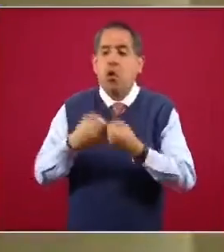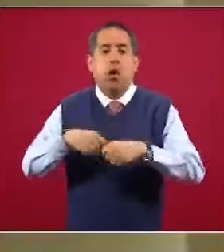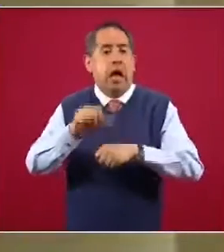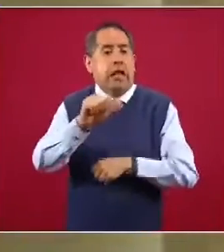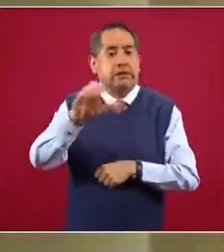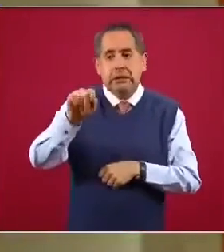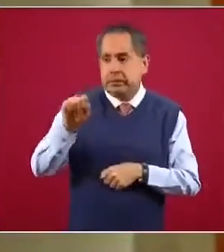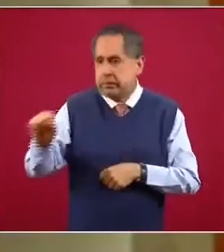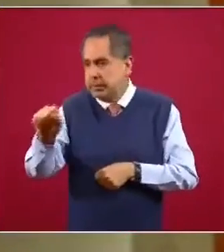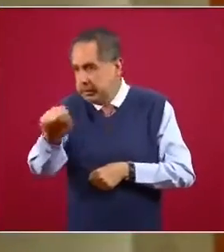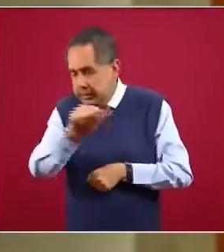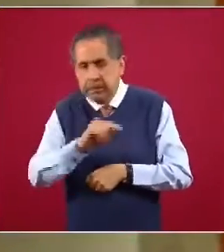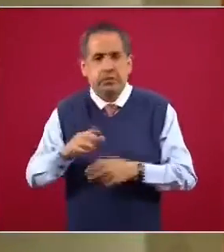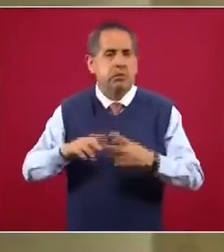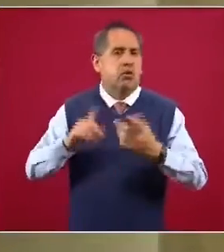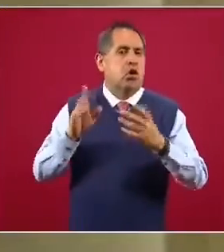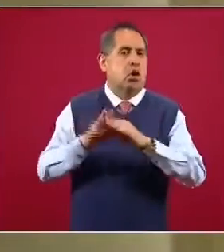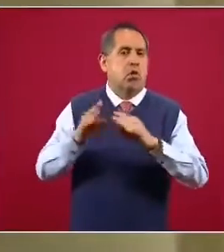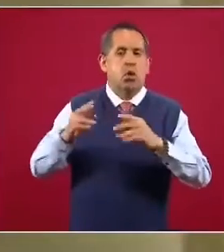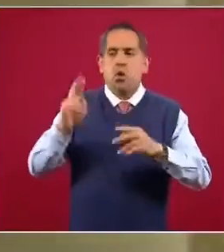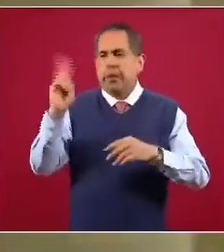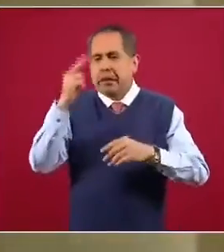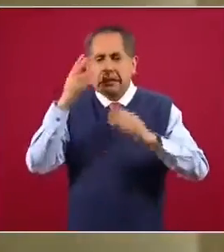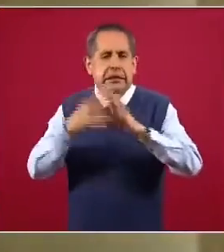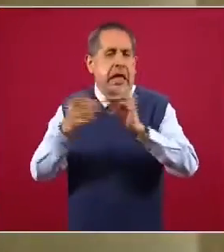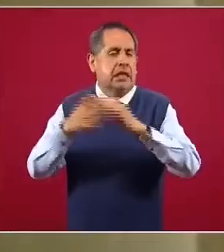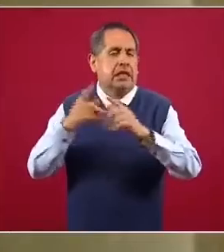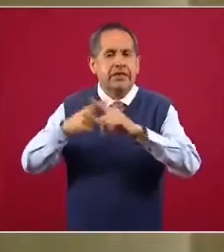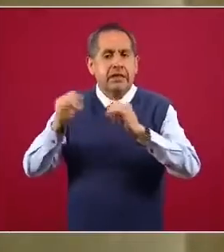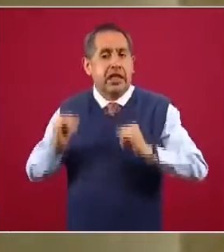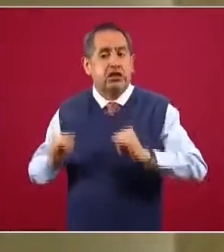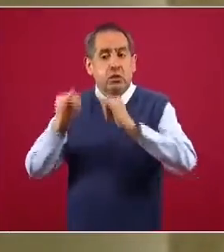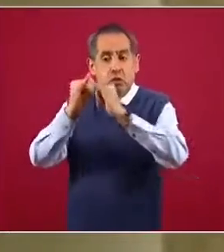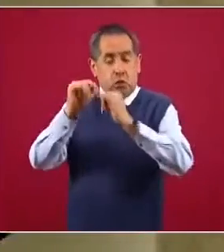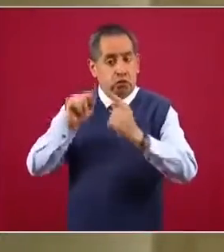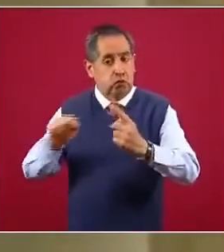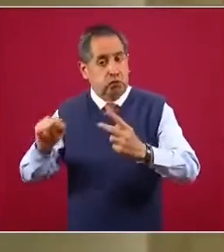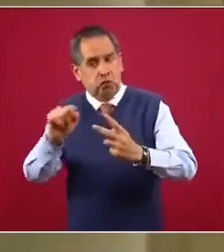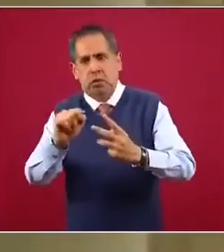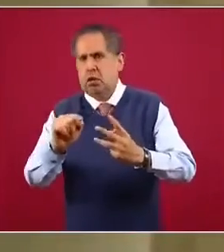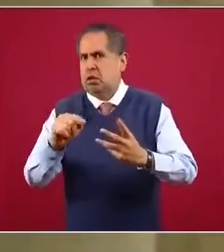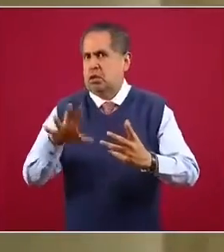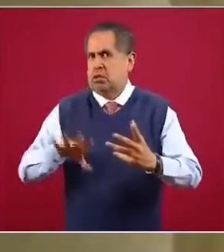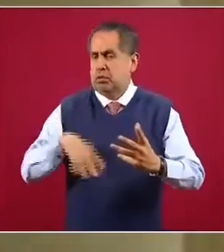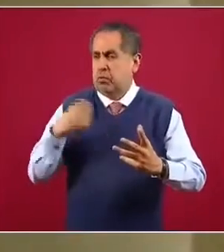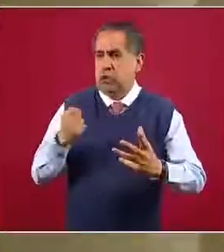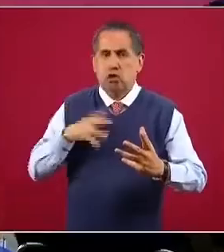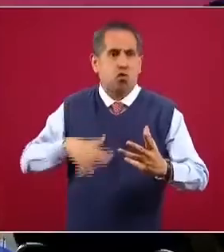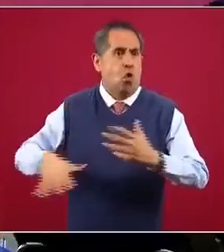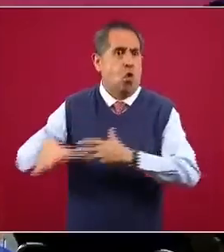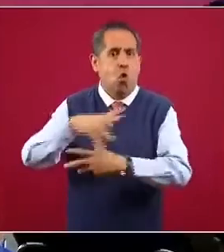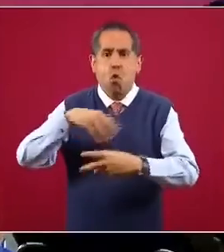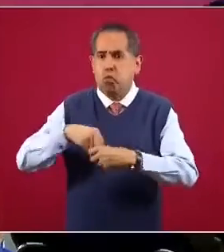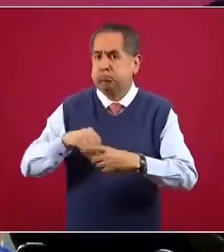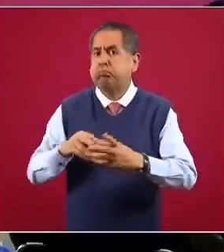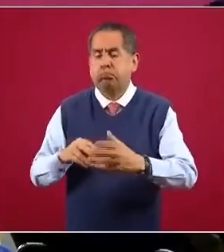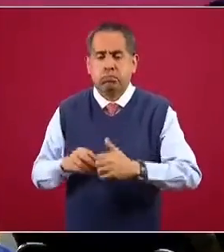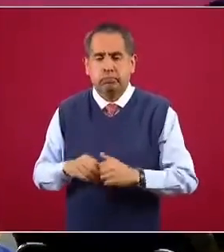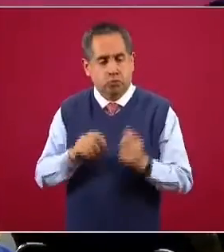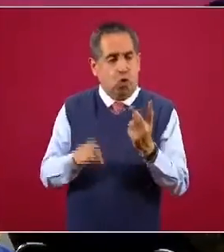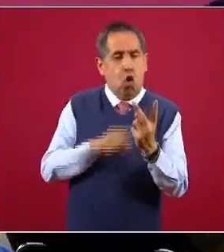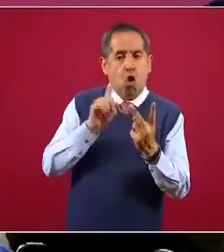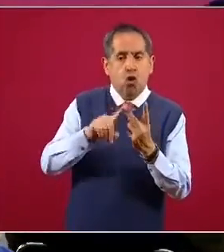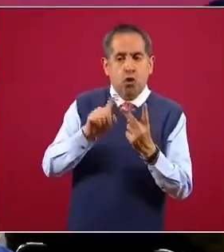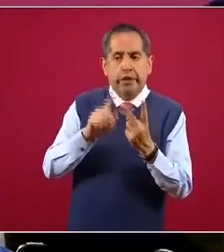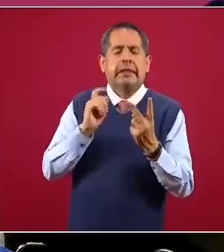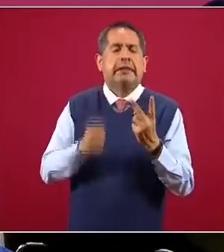civil organizada, con organismos académicos, con los institutos. Es un esfuerzo colectivo muy importante. importante. Pero el otro componente